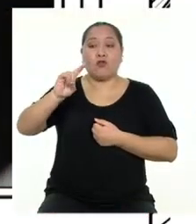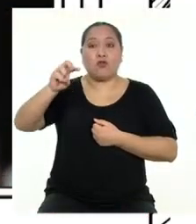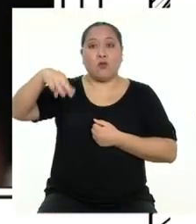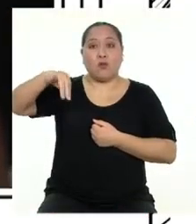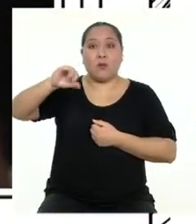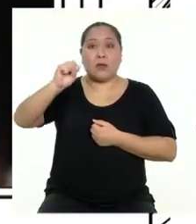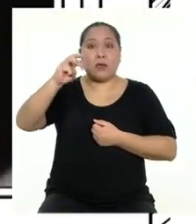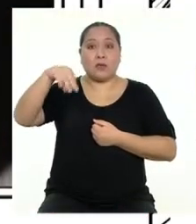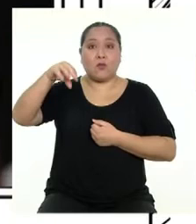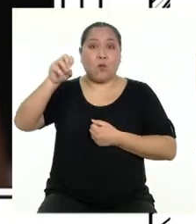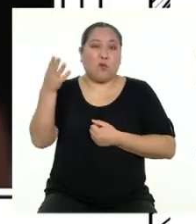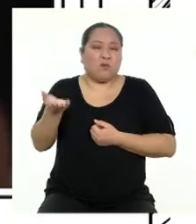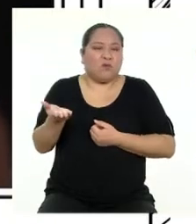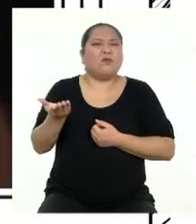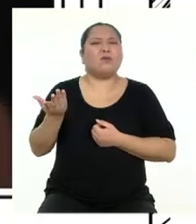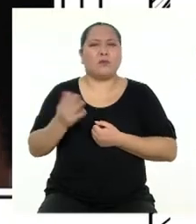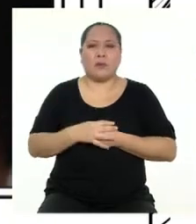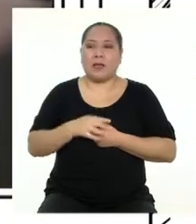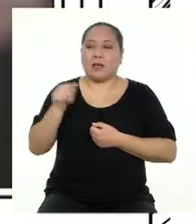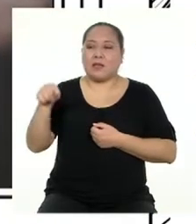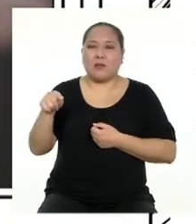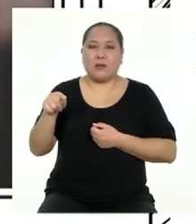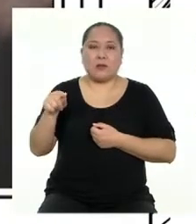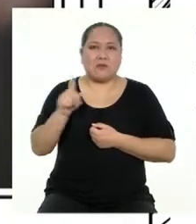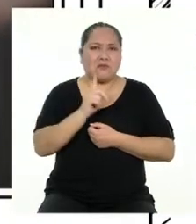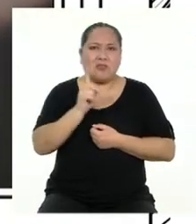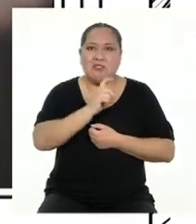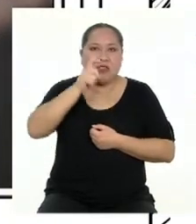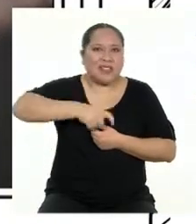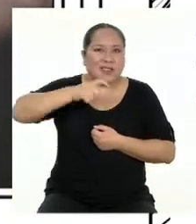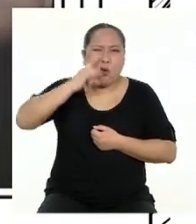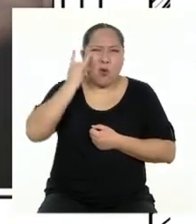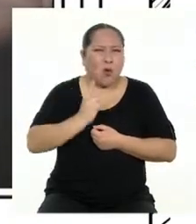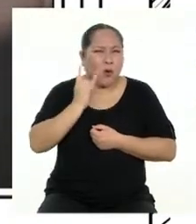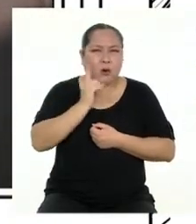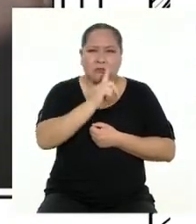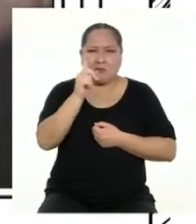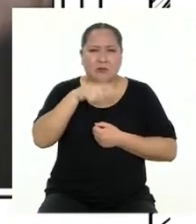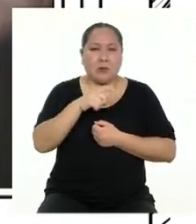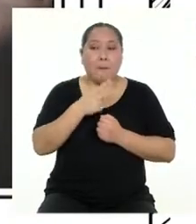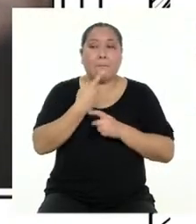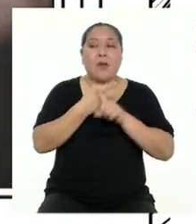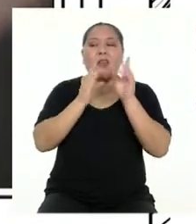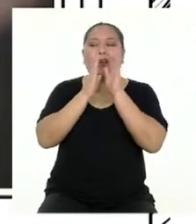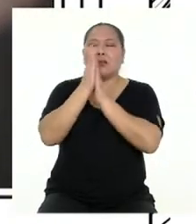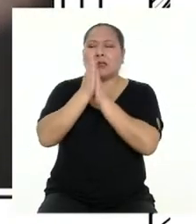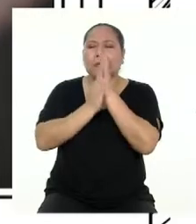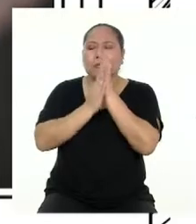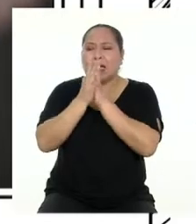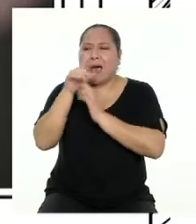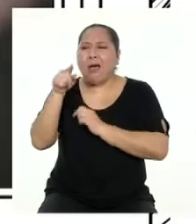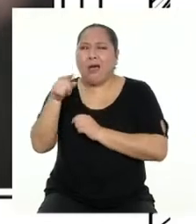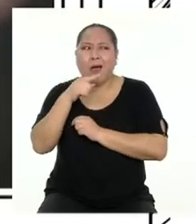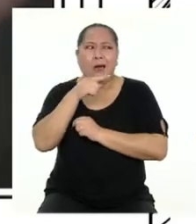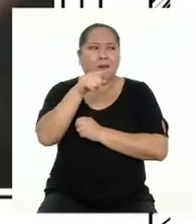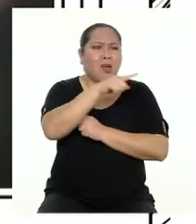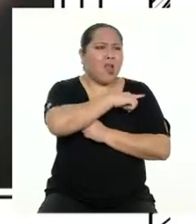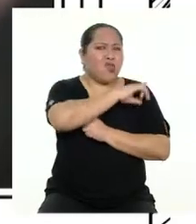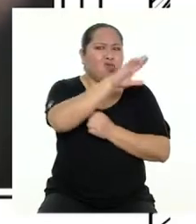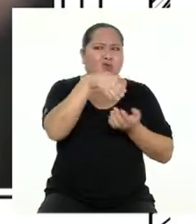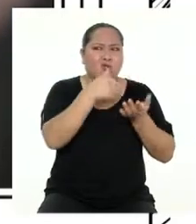en aquello que nosotros no necesariamente necesitamos, sino deseamos, ya sea por las tendencias que